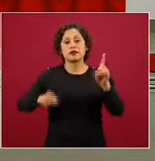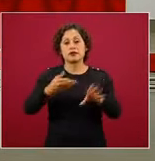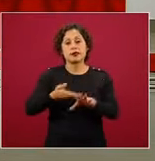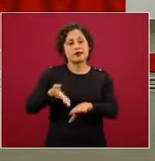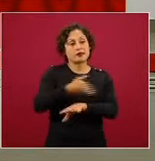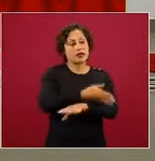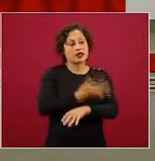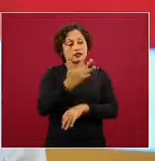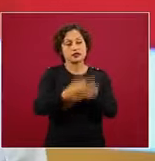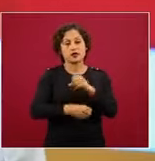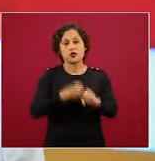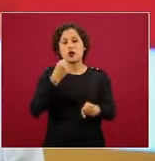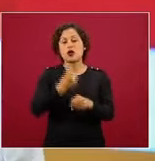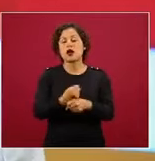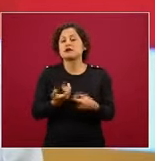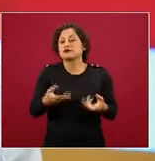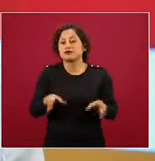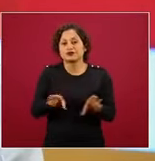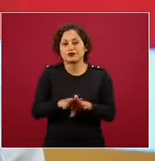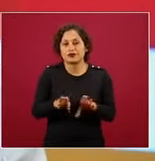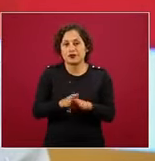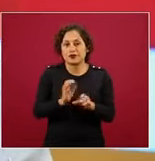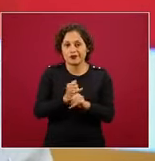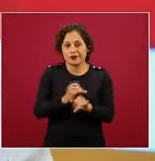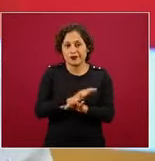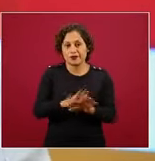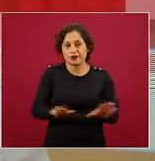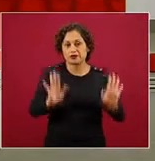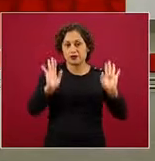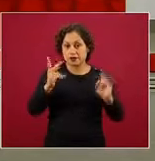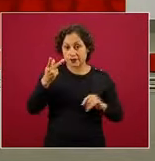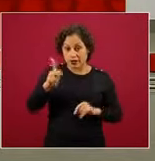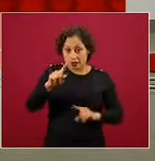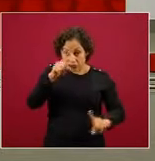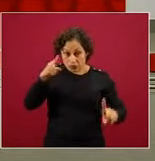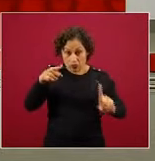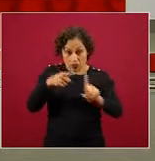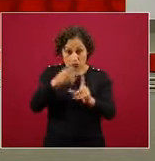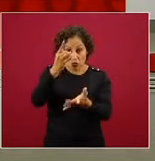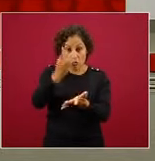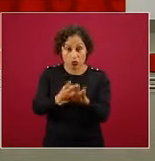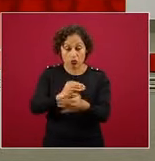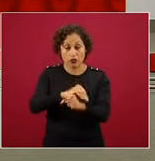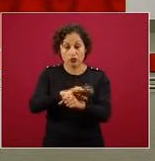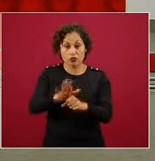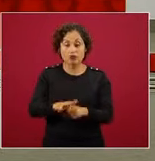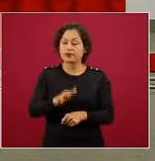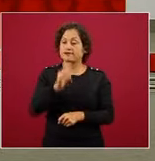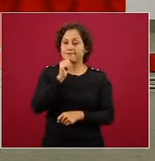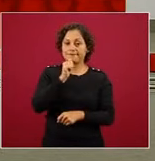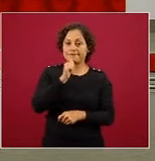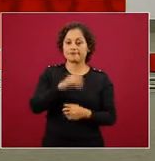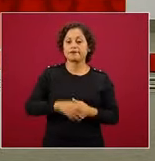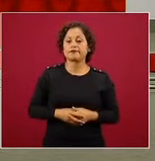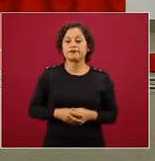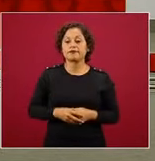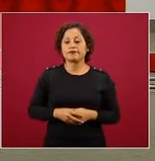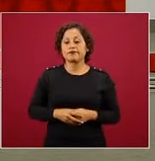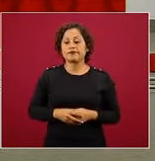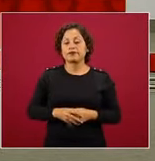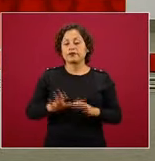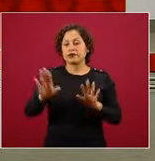una adjudicación específica por COVID. Sí, tomamos una precisión. El certificado de